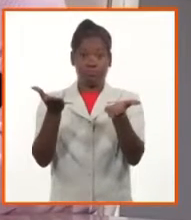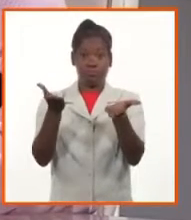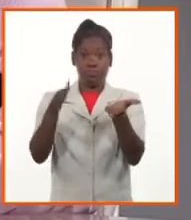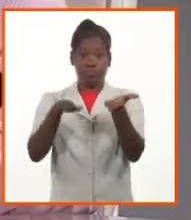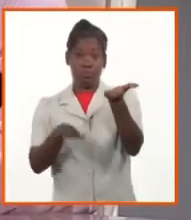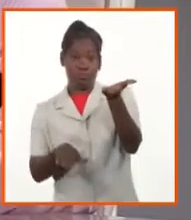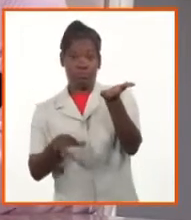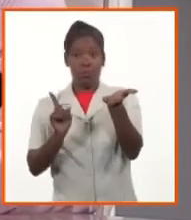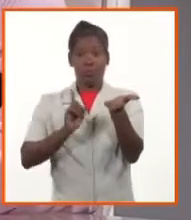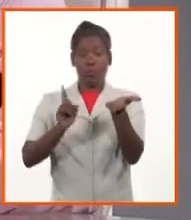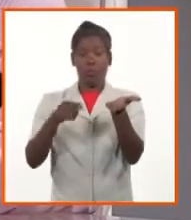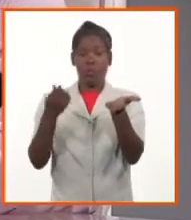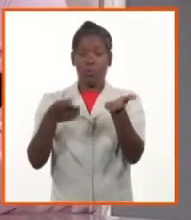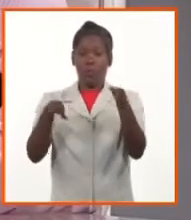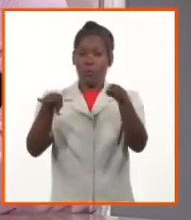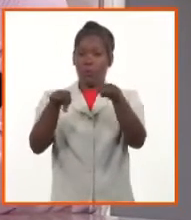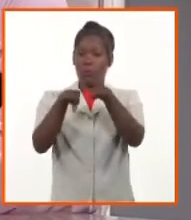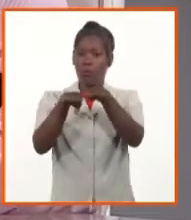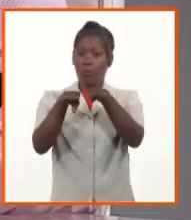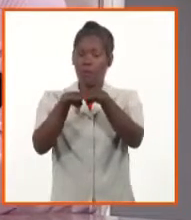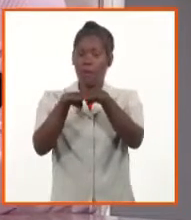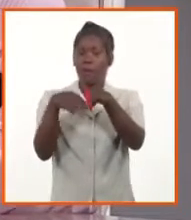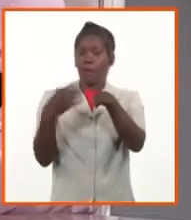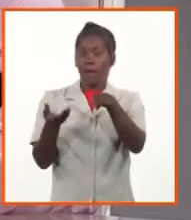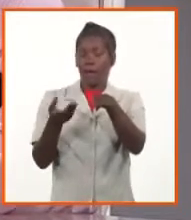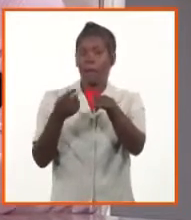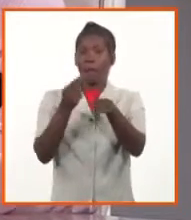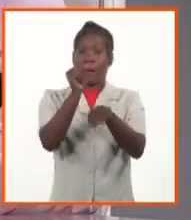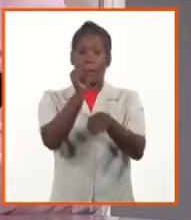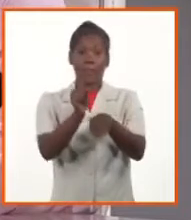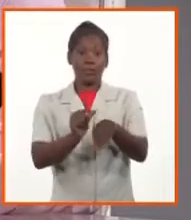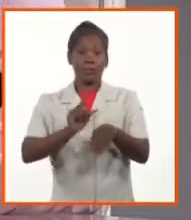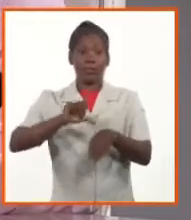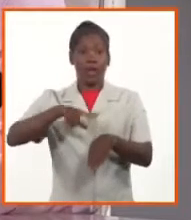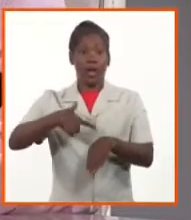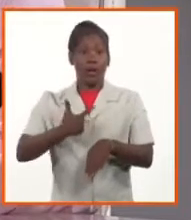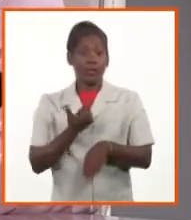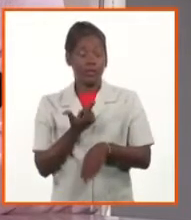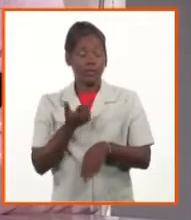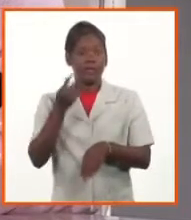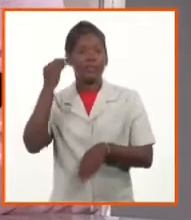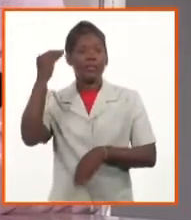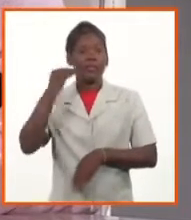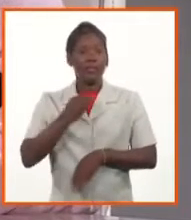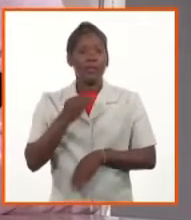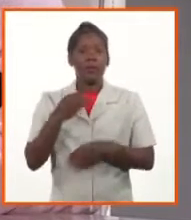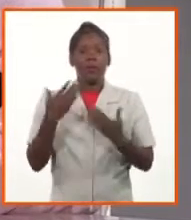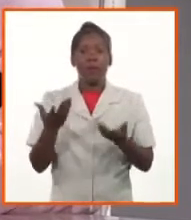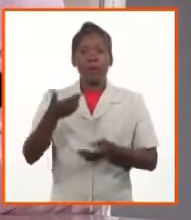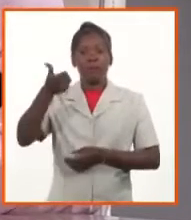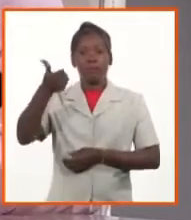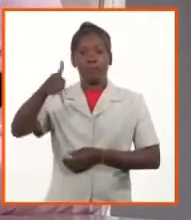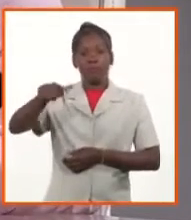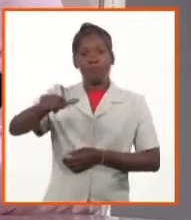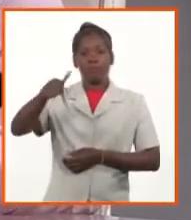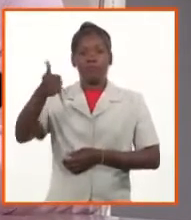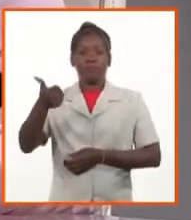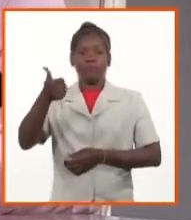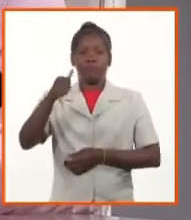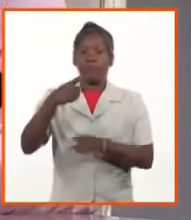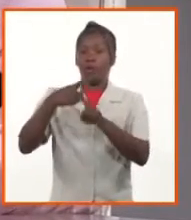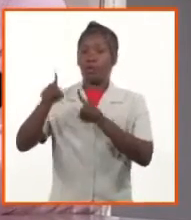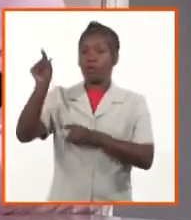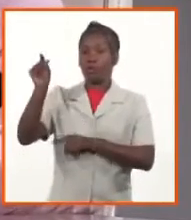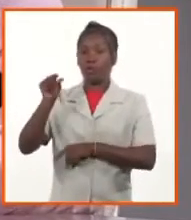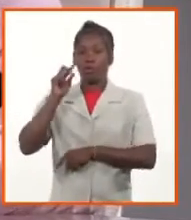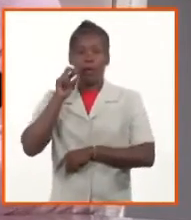crítica que sale 2-3 meses después que pasó ese suceso, que aconteció, porque de nada va a servir, no va a haber